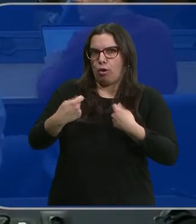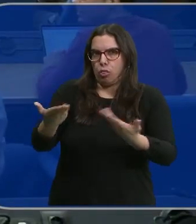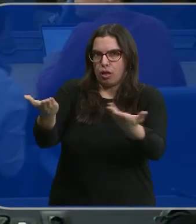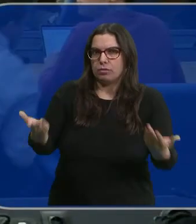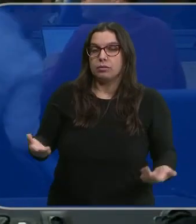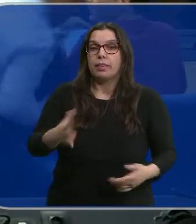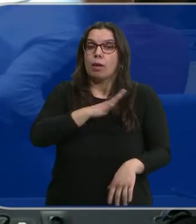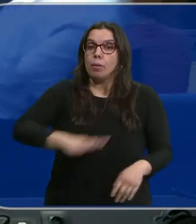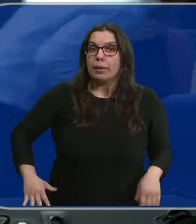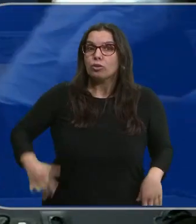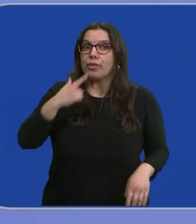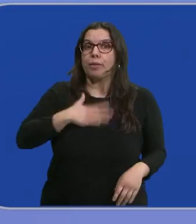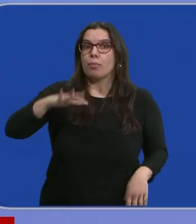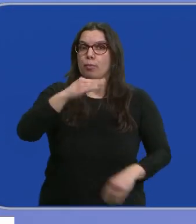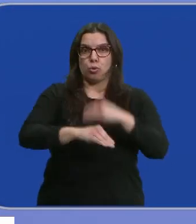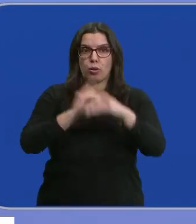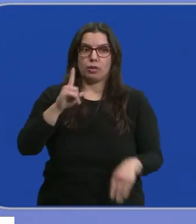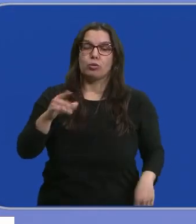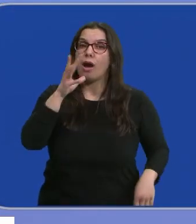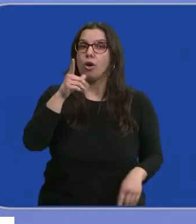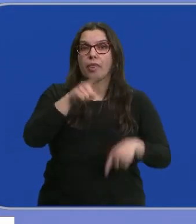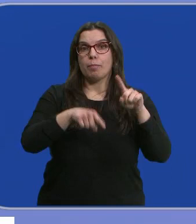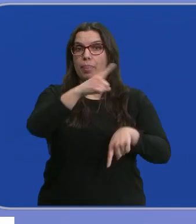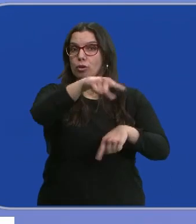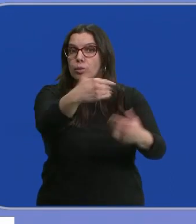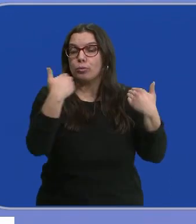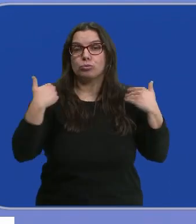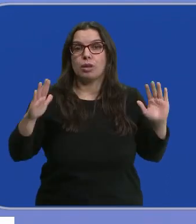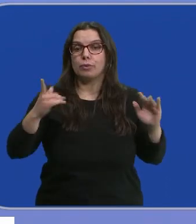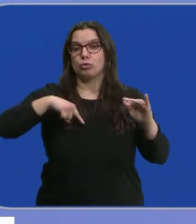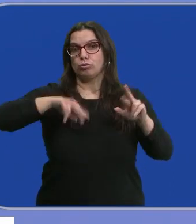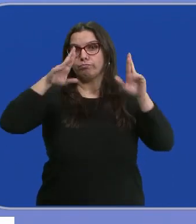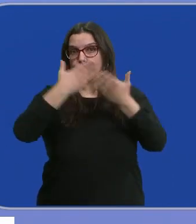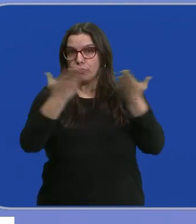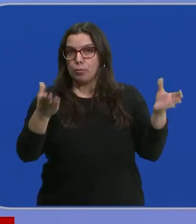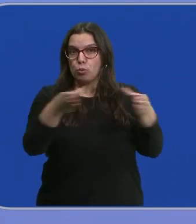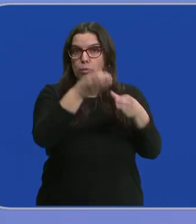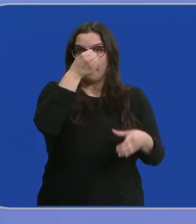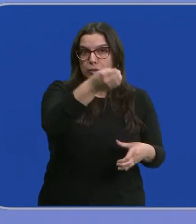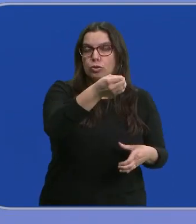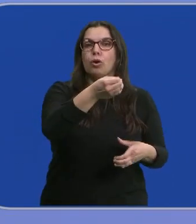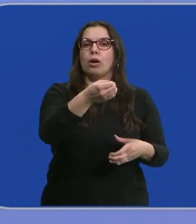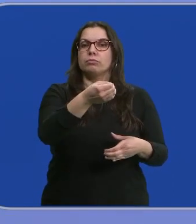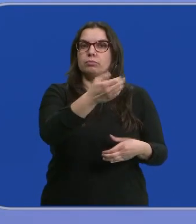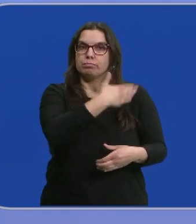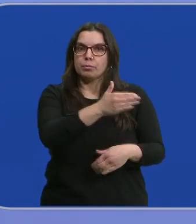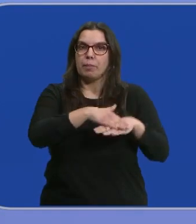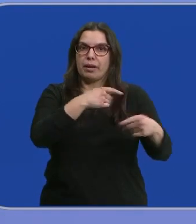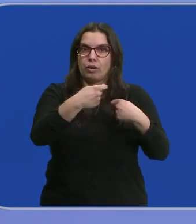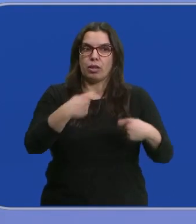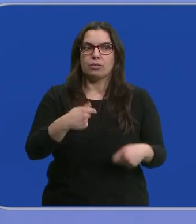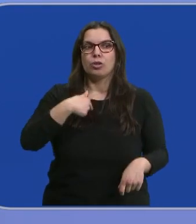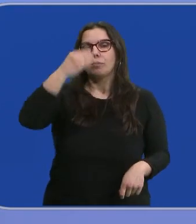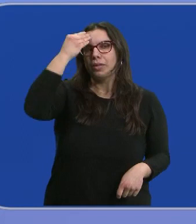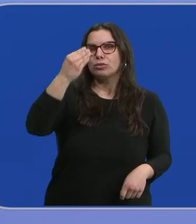momento no ha hecho, dicen desde Podemos. Yo creo que la pelota está en su tejado. Confiamos en que el Partido Socialista se avenga a negociar. Creo que no es